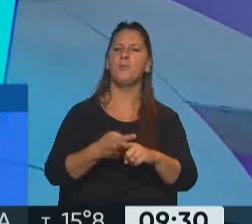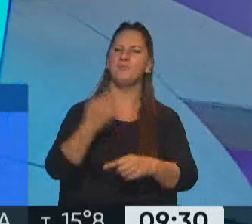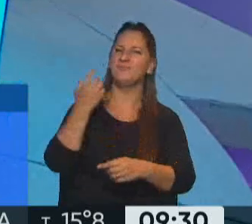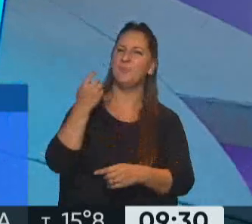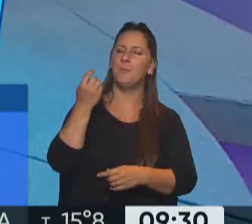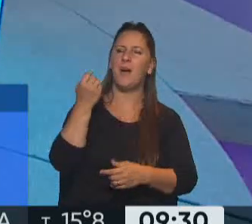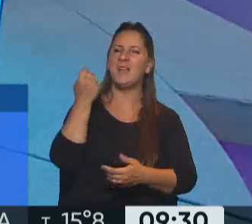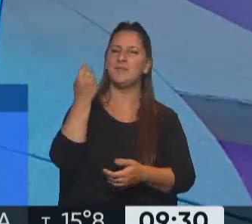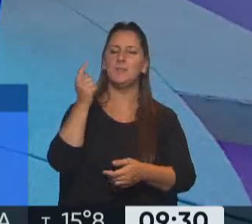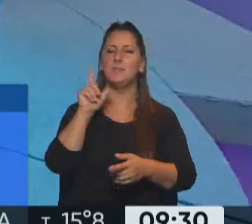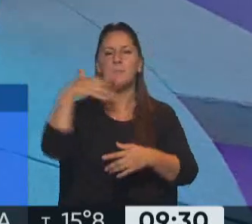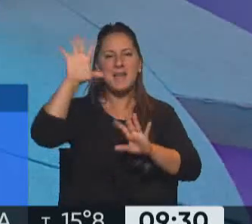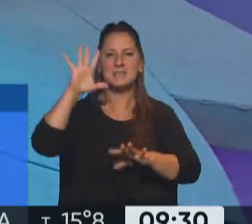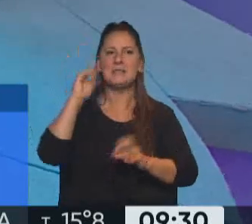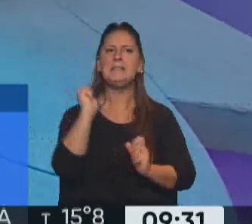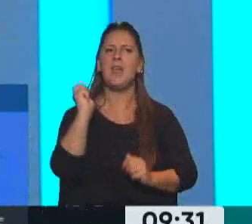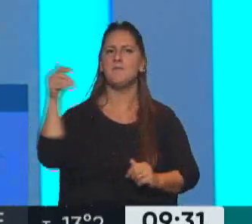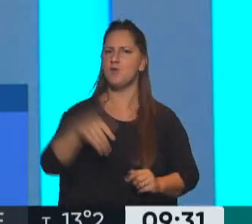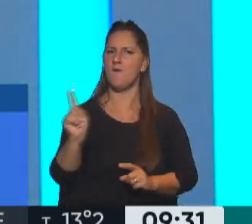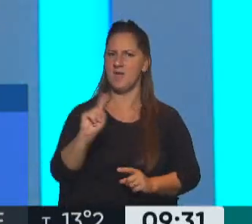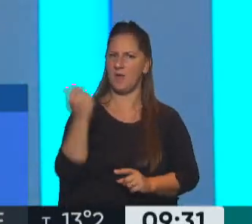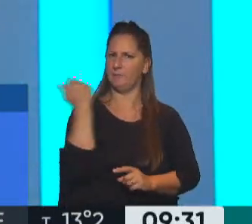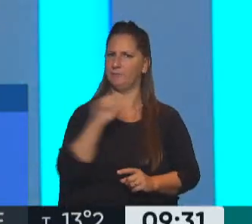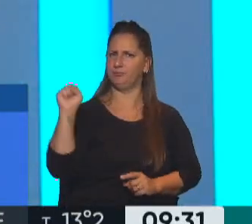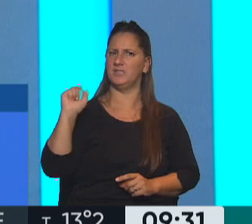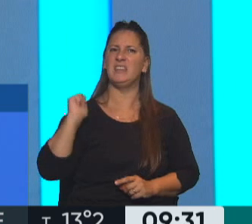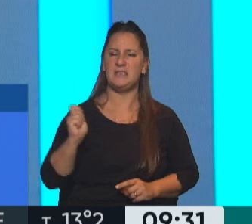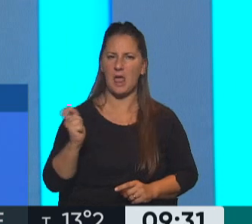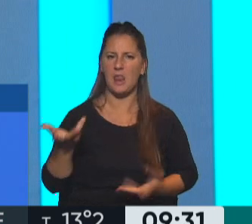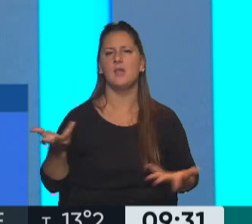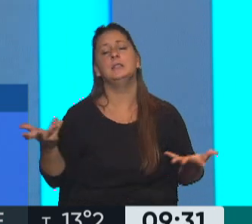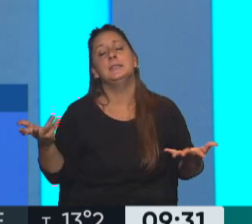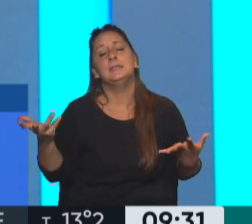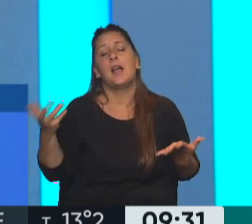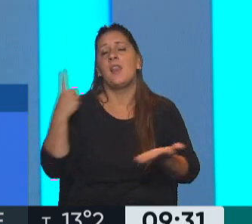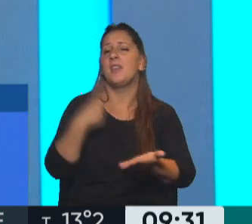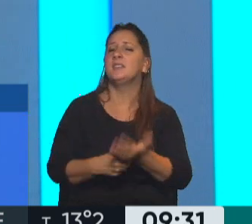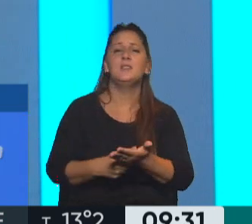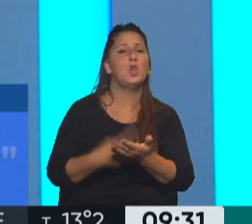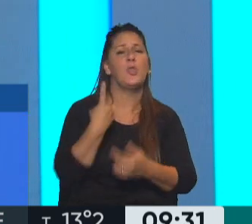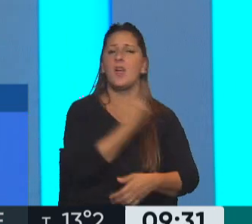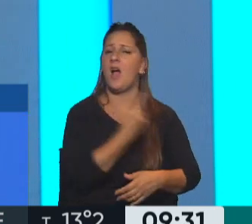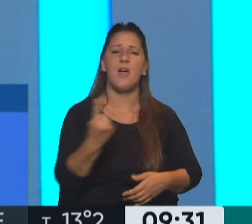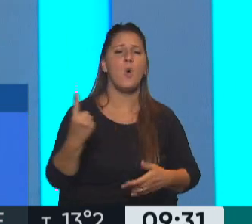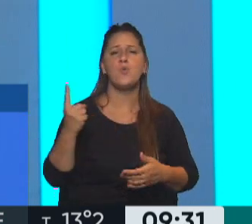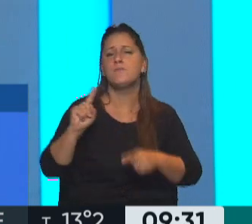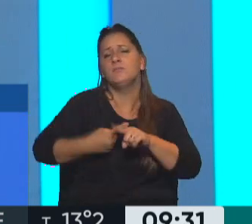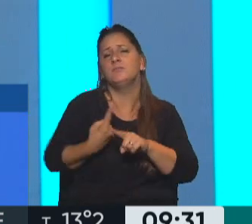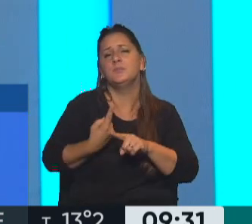la plaza, en la plaza también. Respecto a, bueno, me parece que esas son decisiones políticas que son legítimas, creo